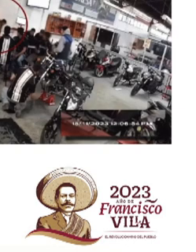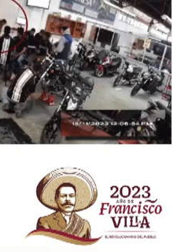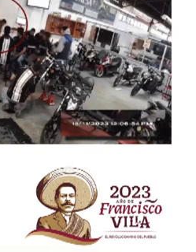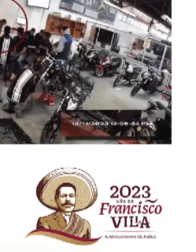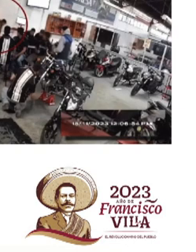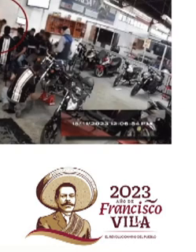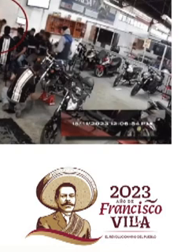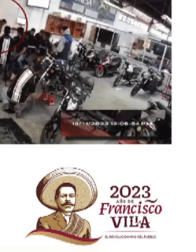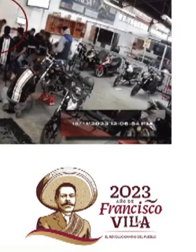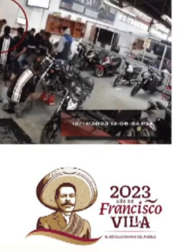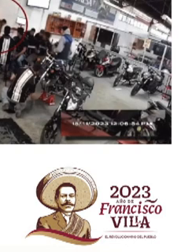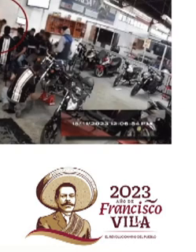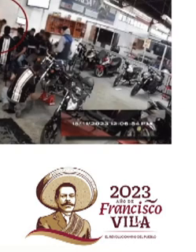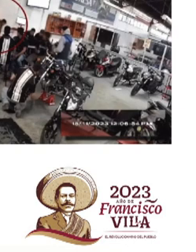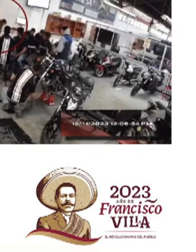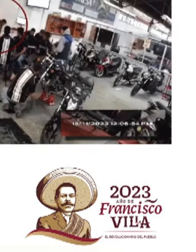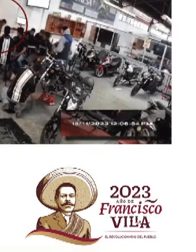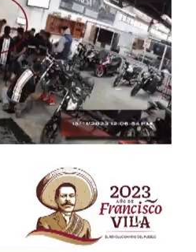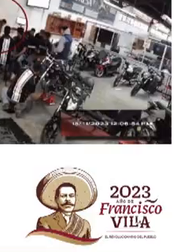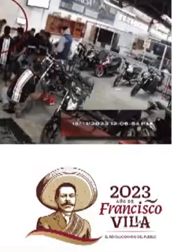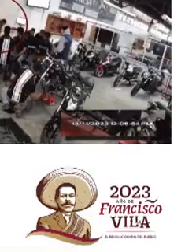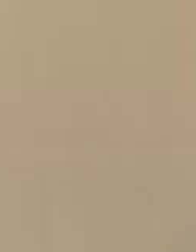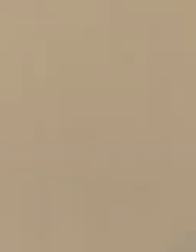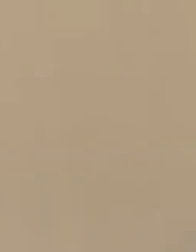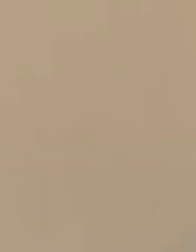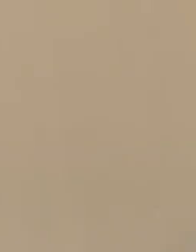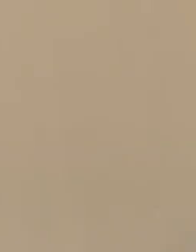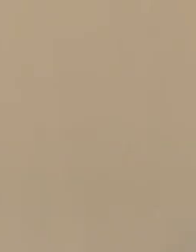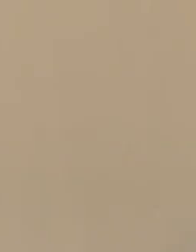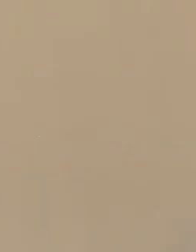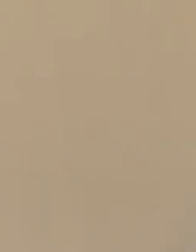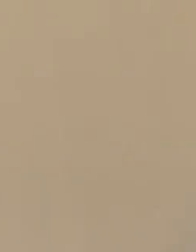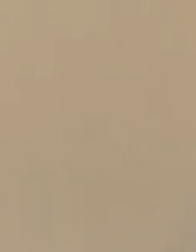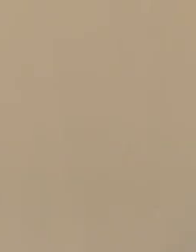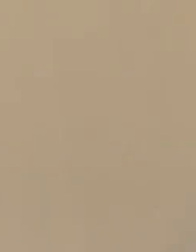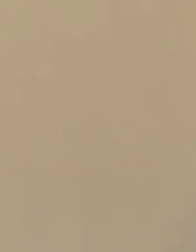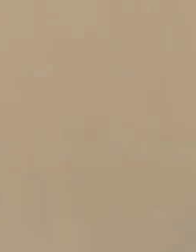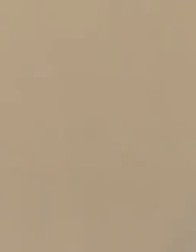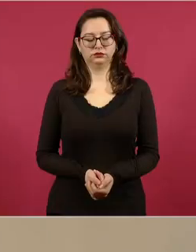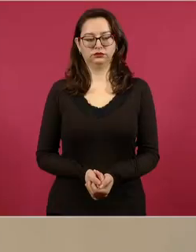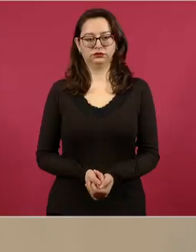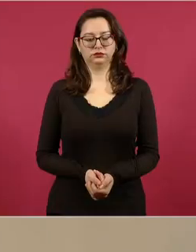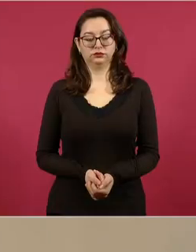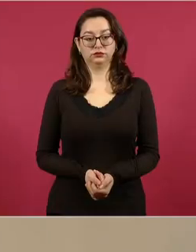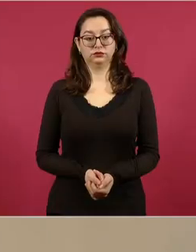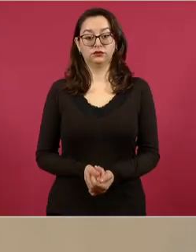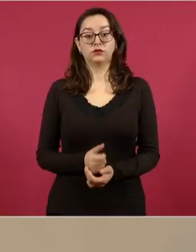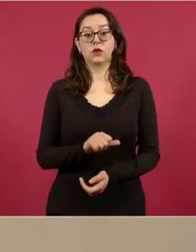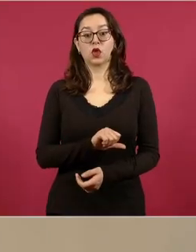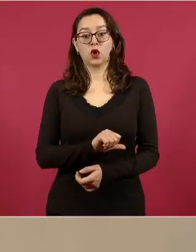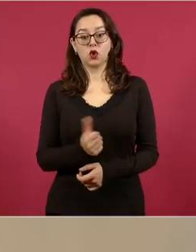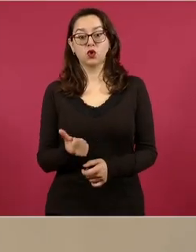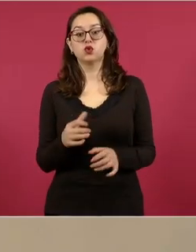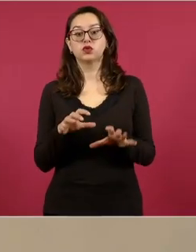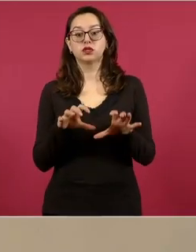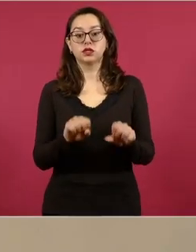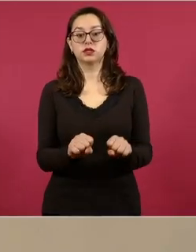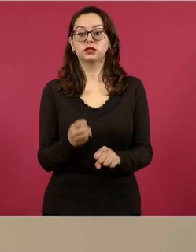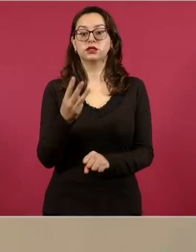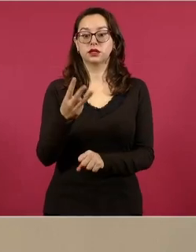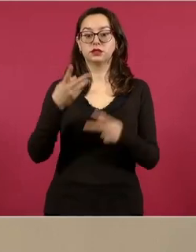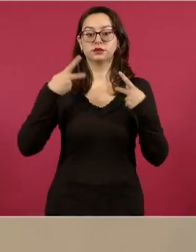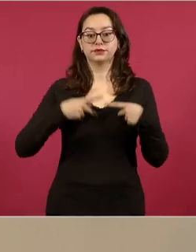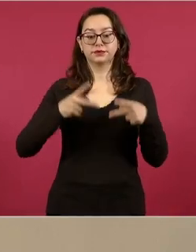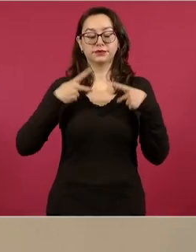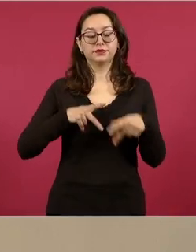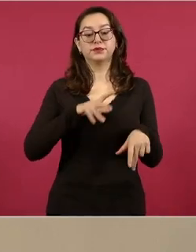acercarse a la víctima. Adelante. Otra detención de estas tres personas, Luis Alberto N., Uriel y Cristian N.,